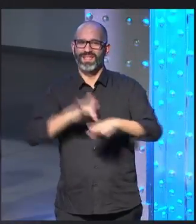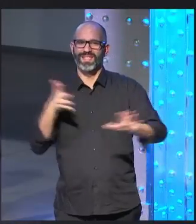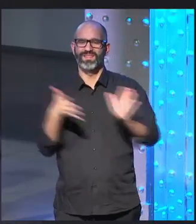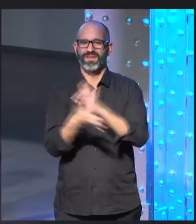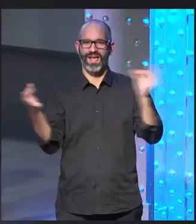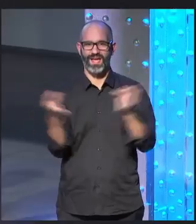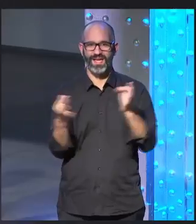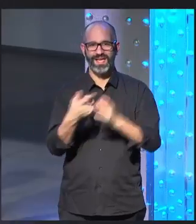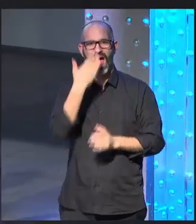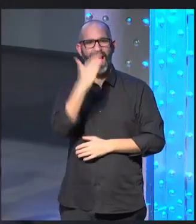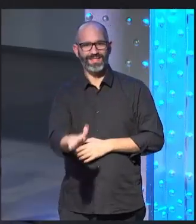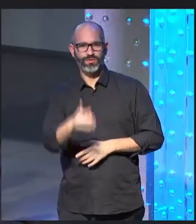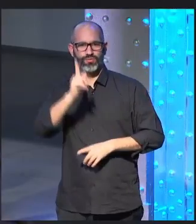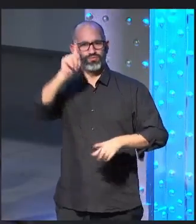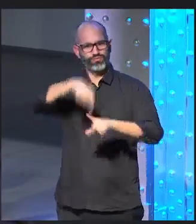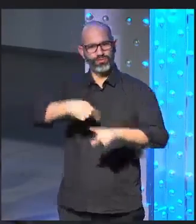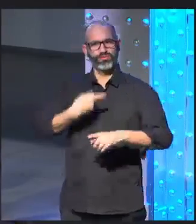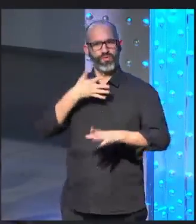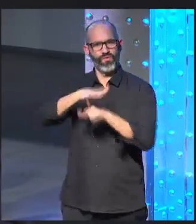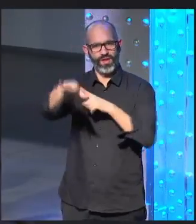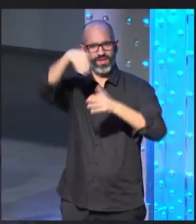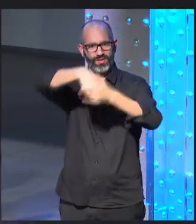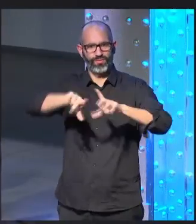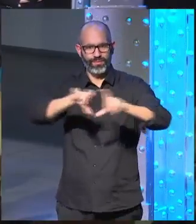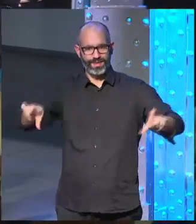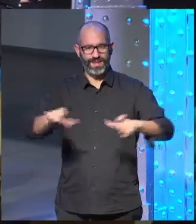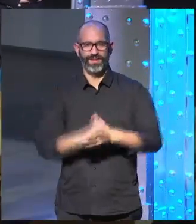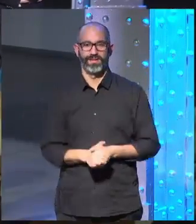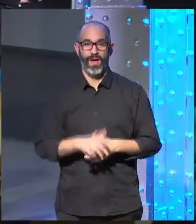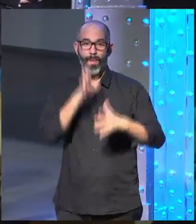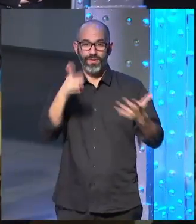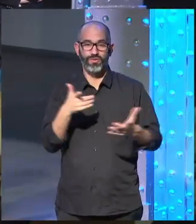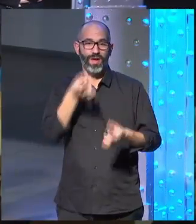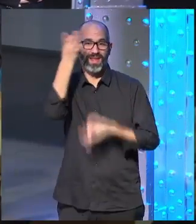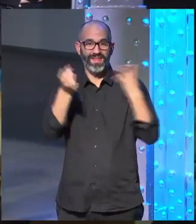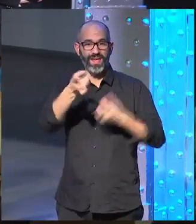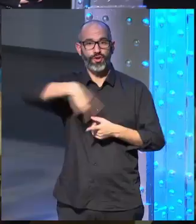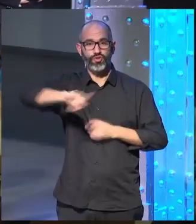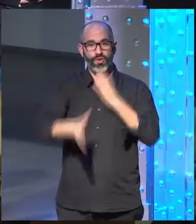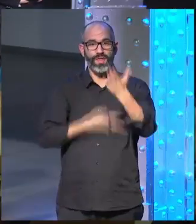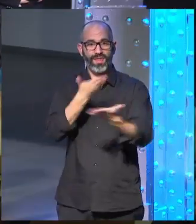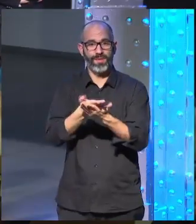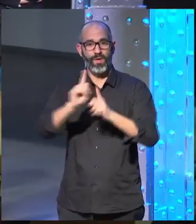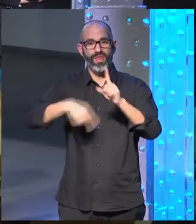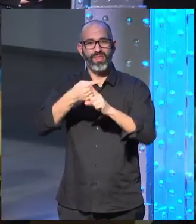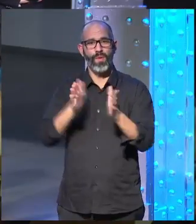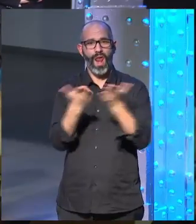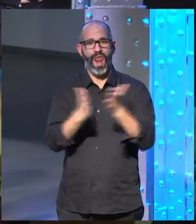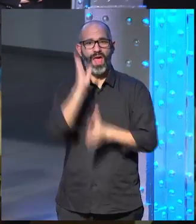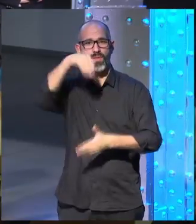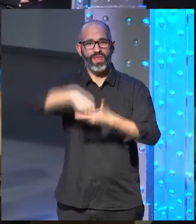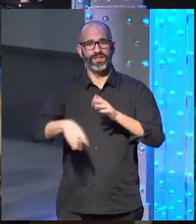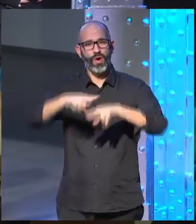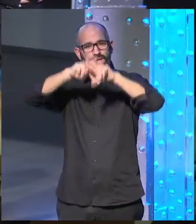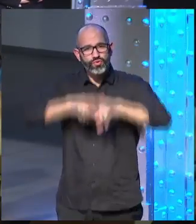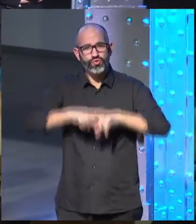emprender es una actitud y como tal no acaba nunca. Bien, estas son unas ideas que dimos, y luego en el libro hicimos un